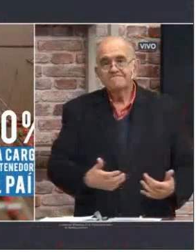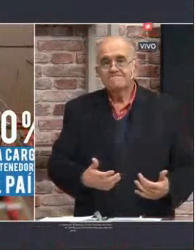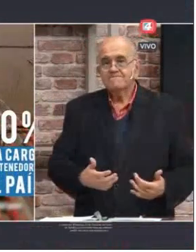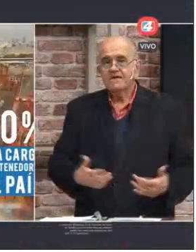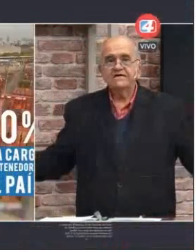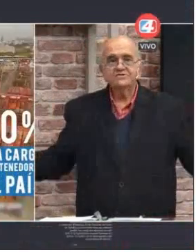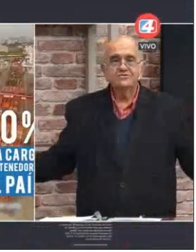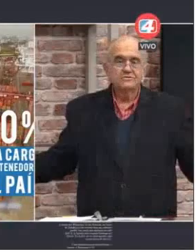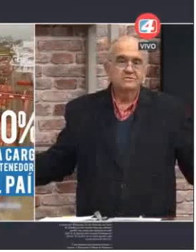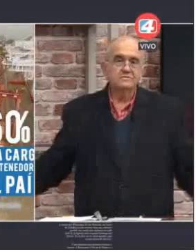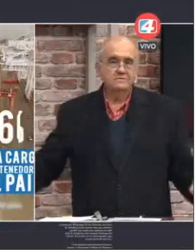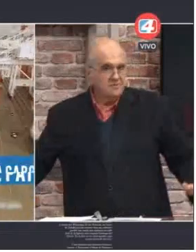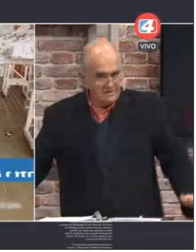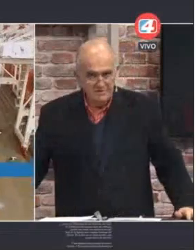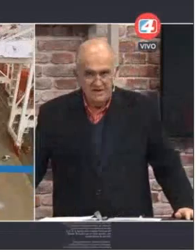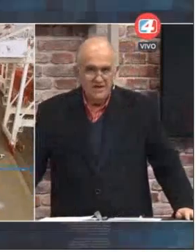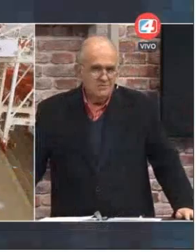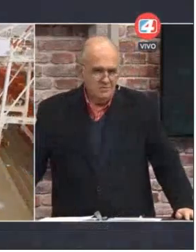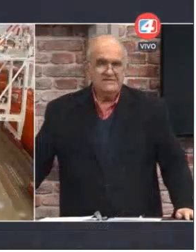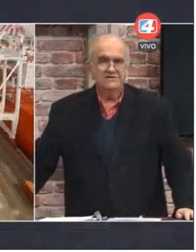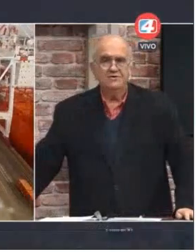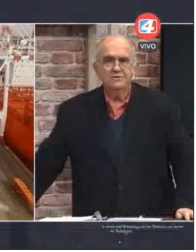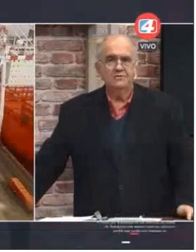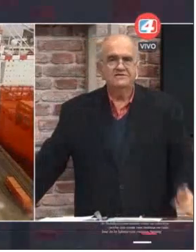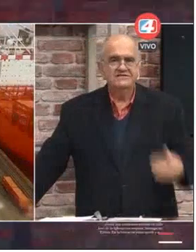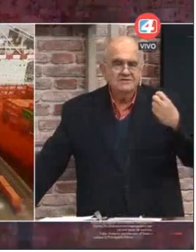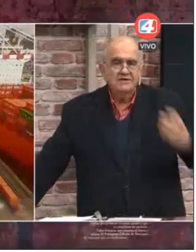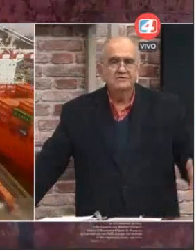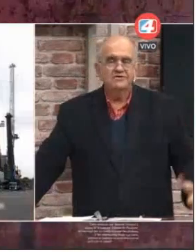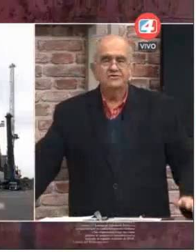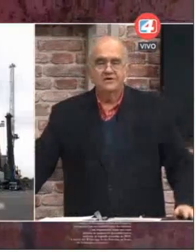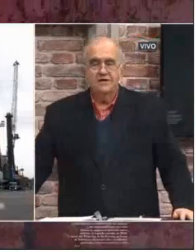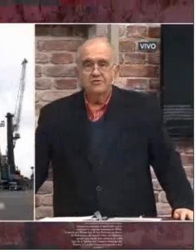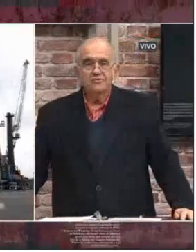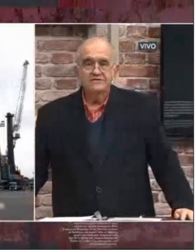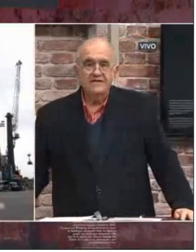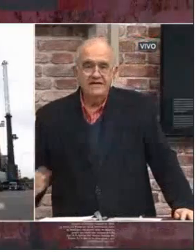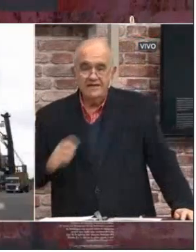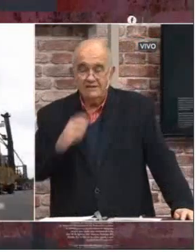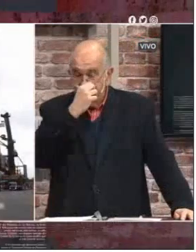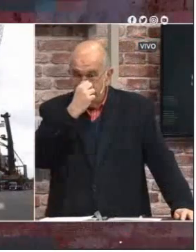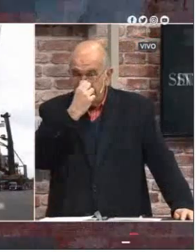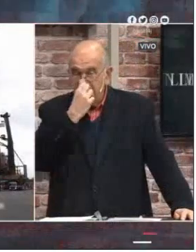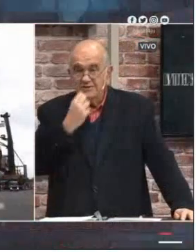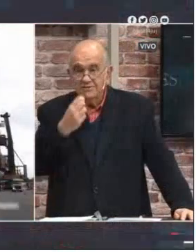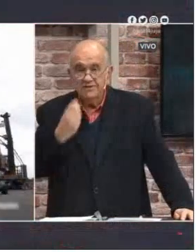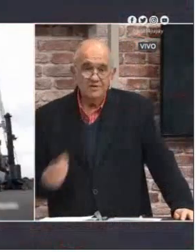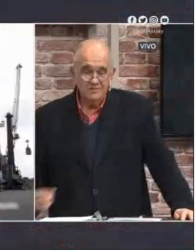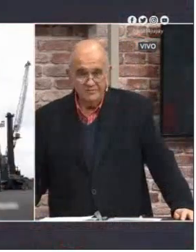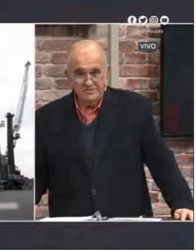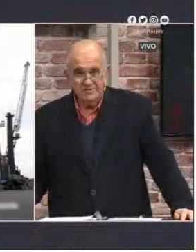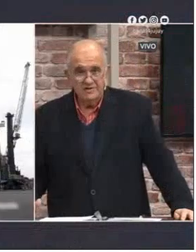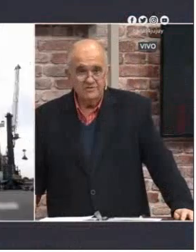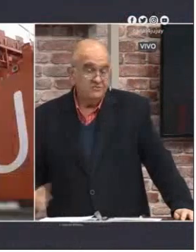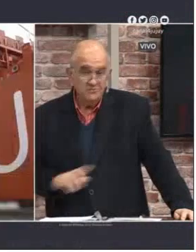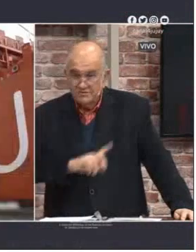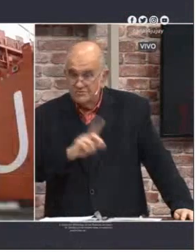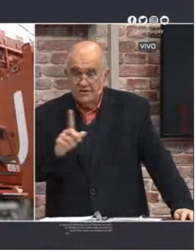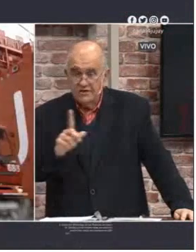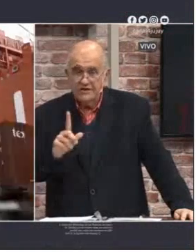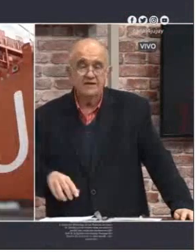en el gasoducto no vamos a terminar lo vamos a hacer no lo amas sé cuántas cuestiones judiciales hay de por medio hace cuánto tiempo que venimos hablando